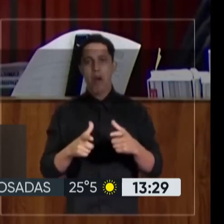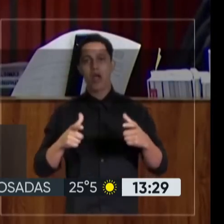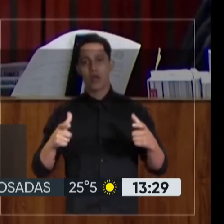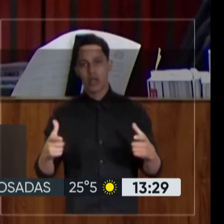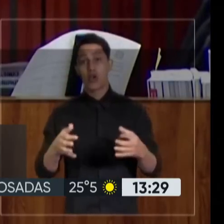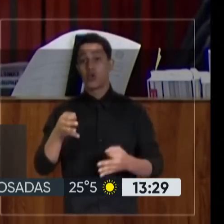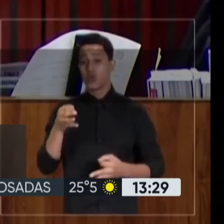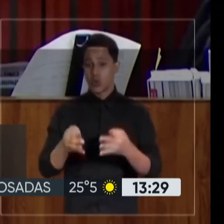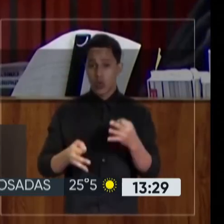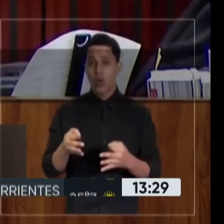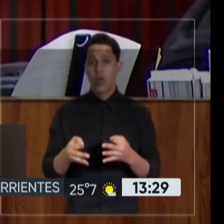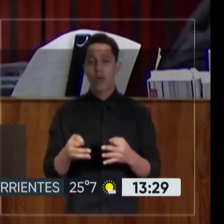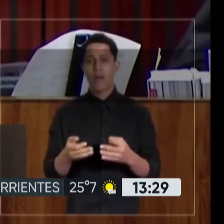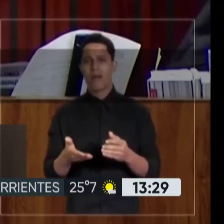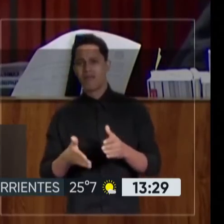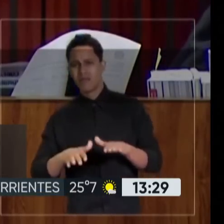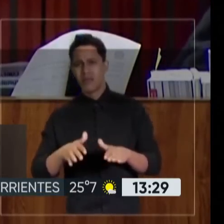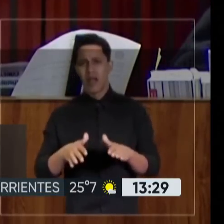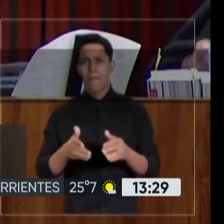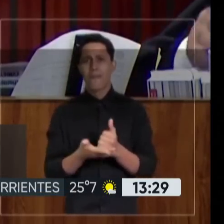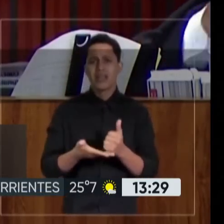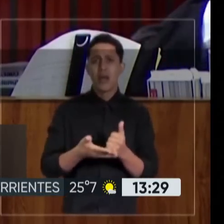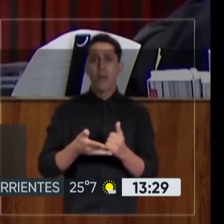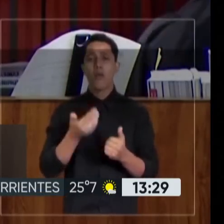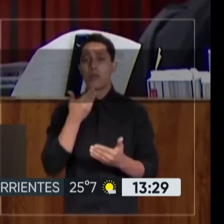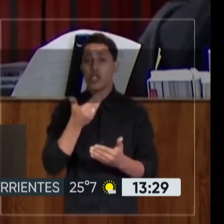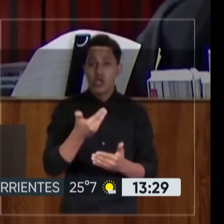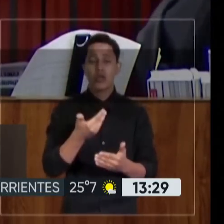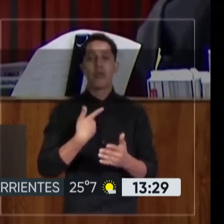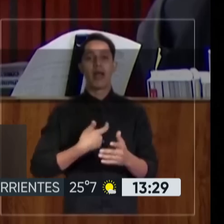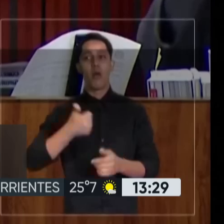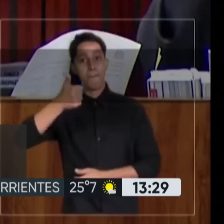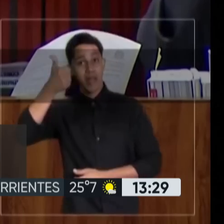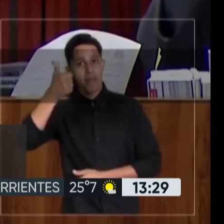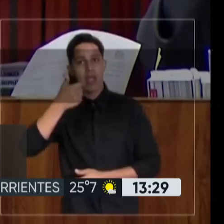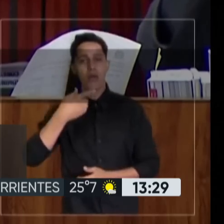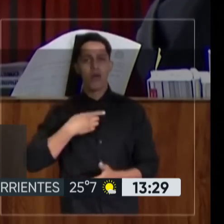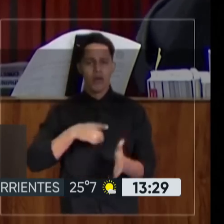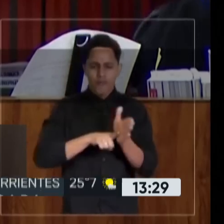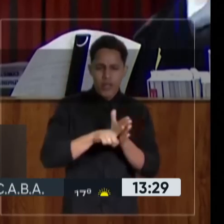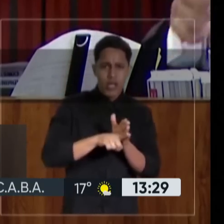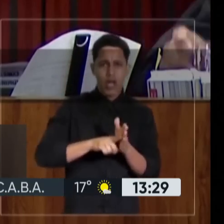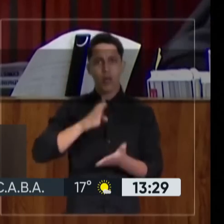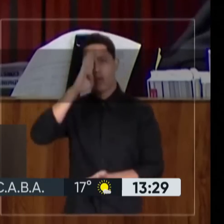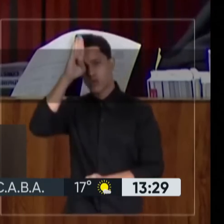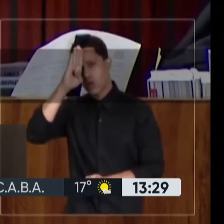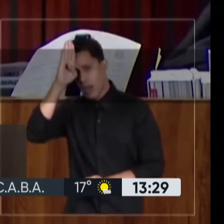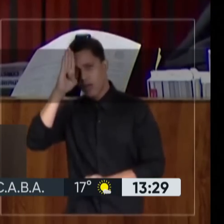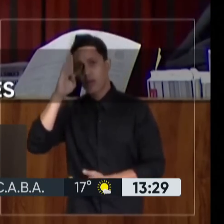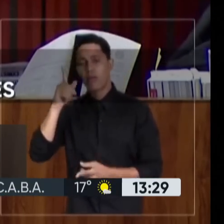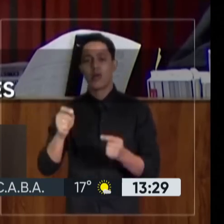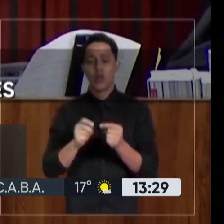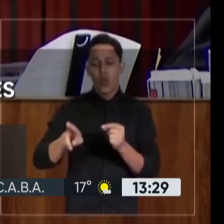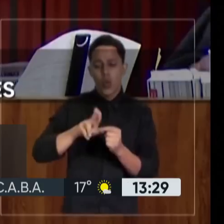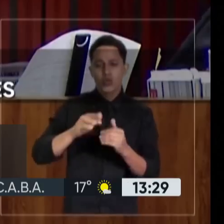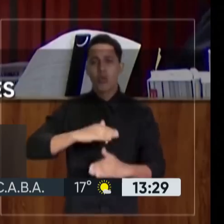julgou parcialmente procedente o pedido para condenar o primeiro investigado, Jair Messias Bolsonaro, pela prática de